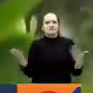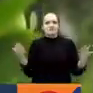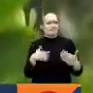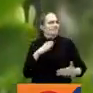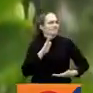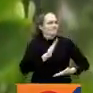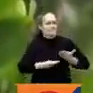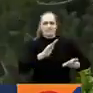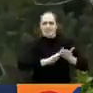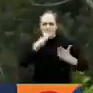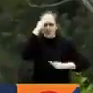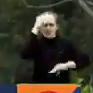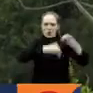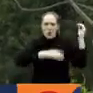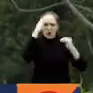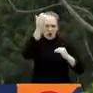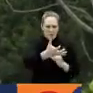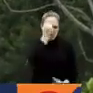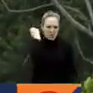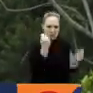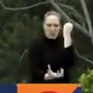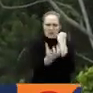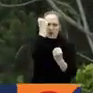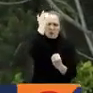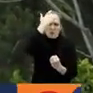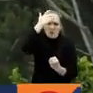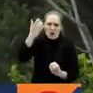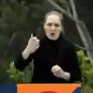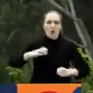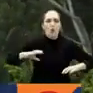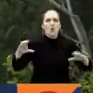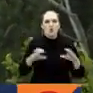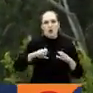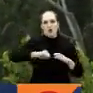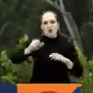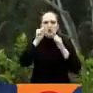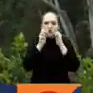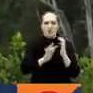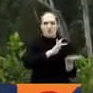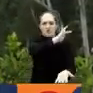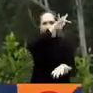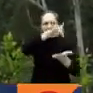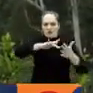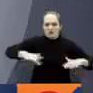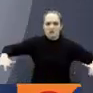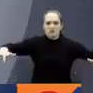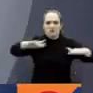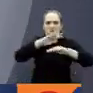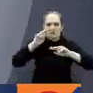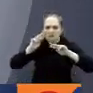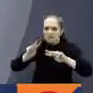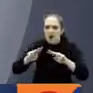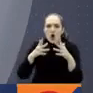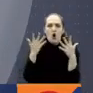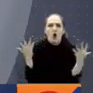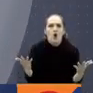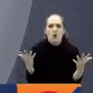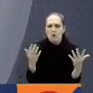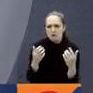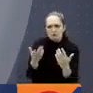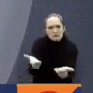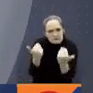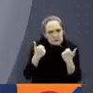de erradicación forzada. Una comisión humanitaria se desplaza para la zona con el fin de gestionar la entrega de los militares. Esta no es la primera vez